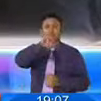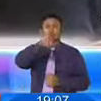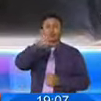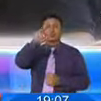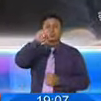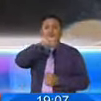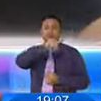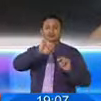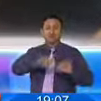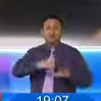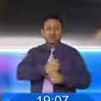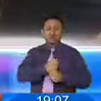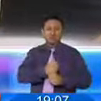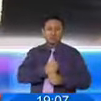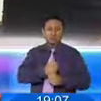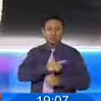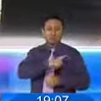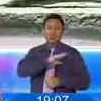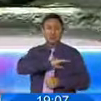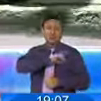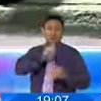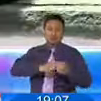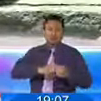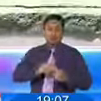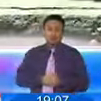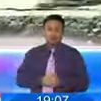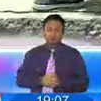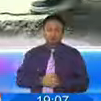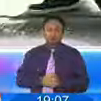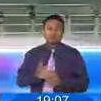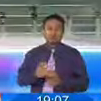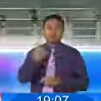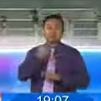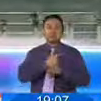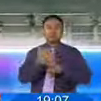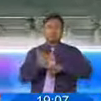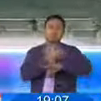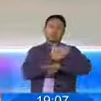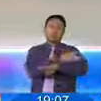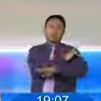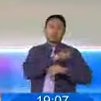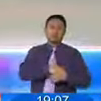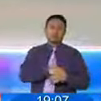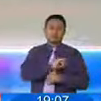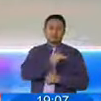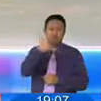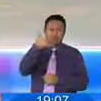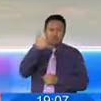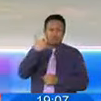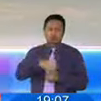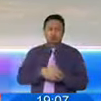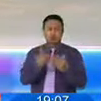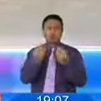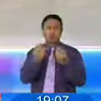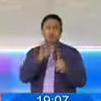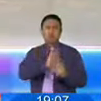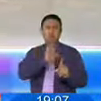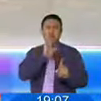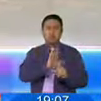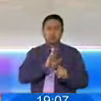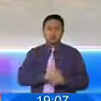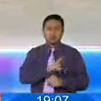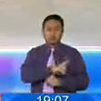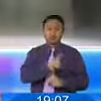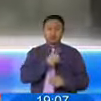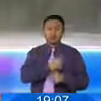secretario de Seguridad y Gobernabilidad del municipio, en las últimas semanas se ha reportado el mayor número de amenazas, por lo que una de las